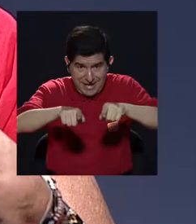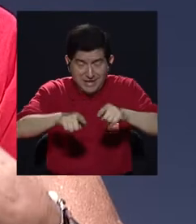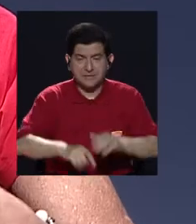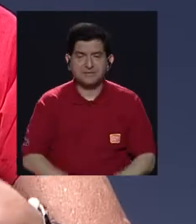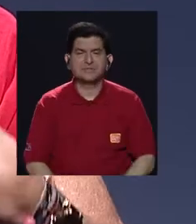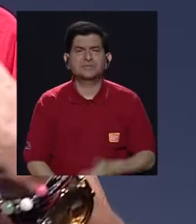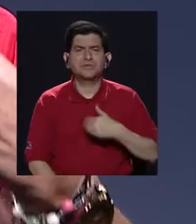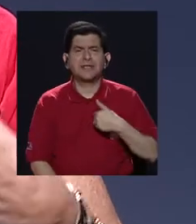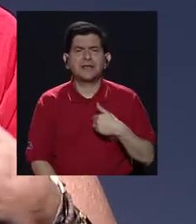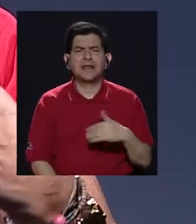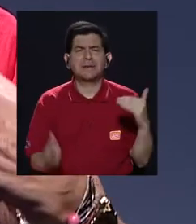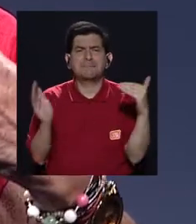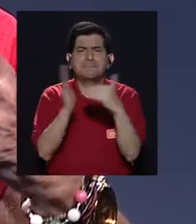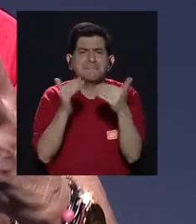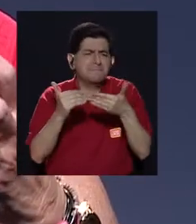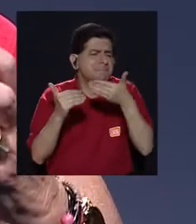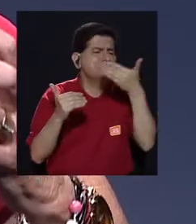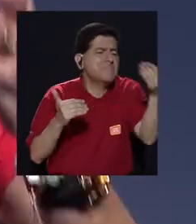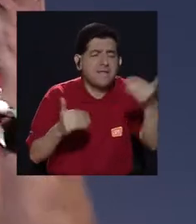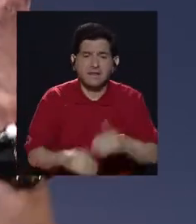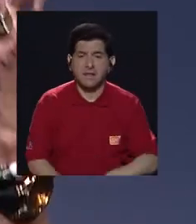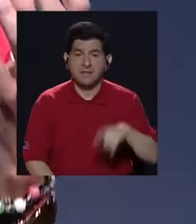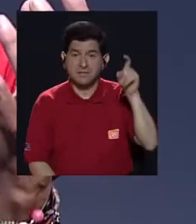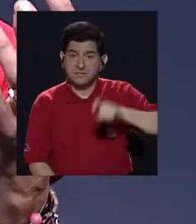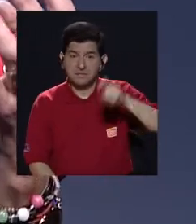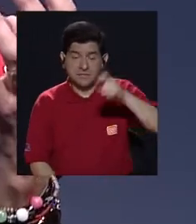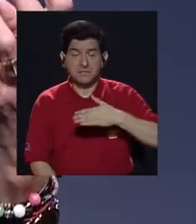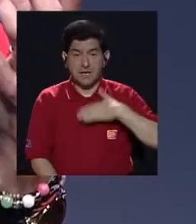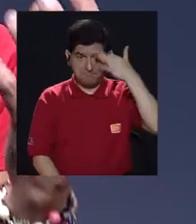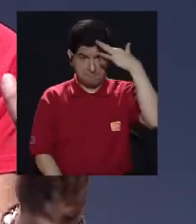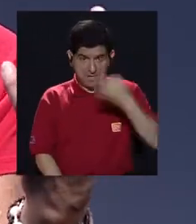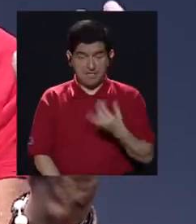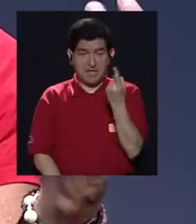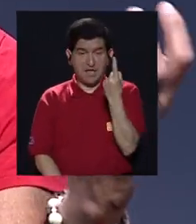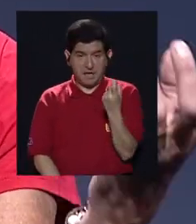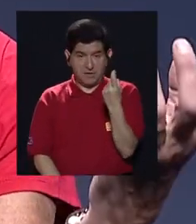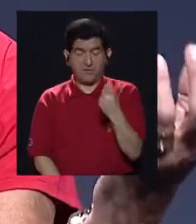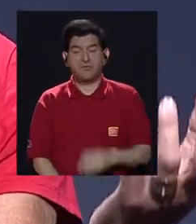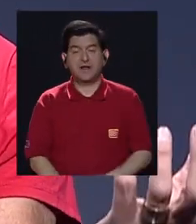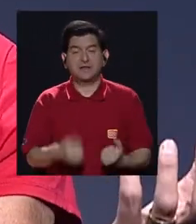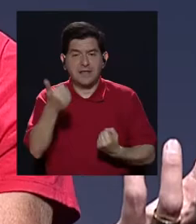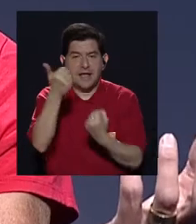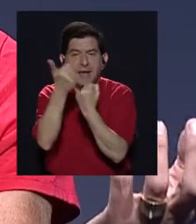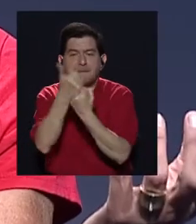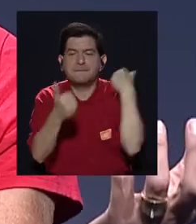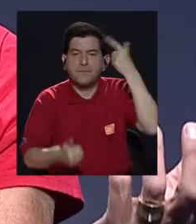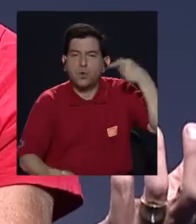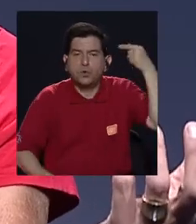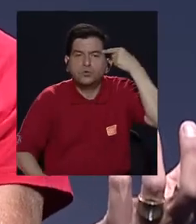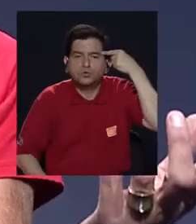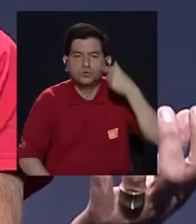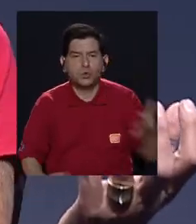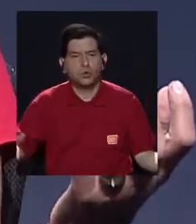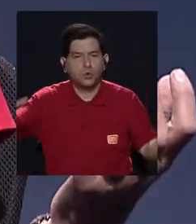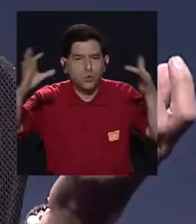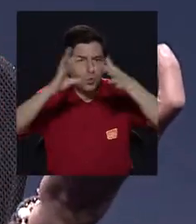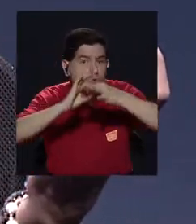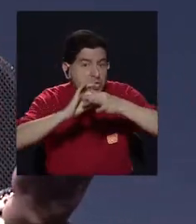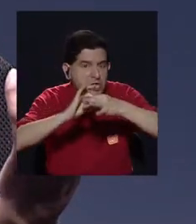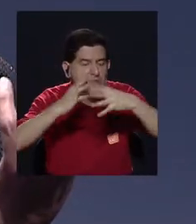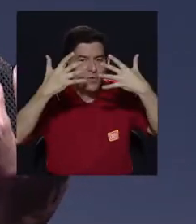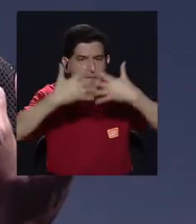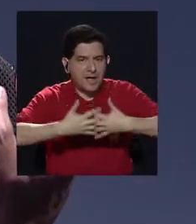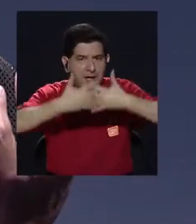hay miles de cosas entonces tendría que ser en mi criterio falta la pata del estado que junto con